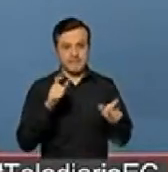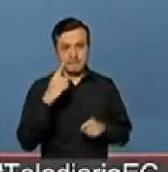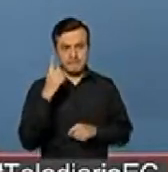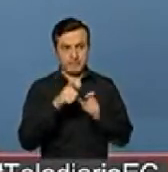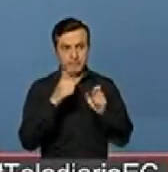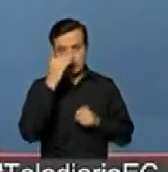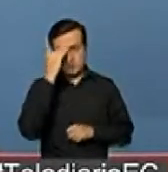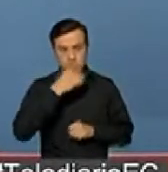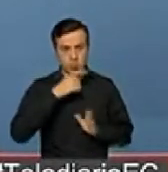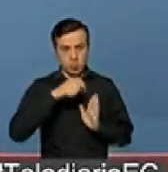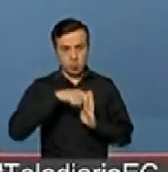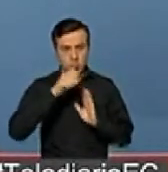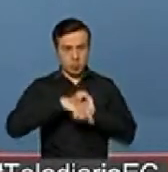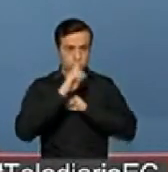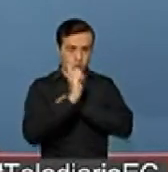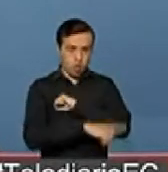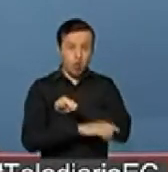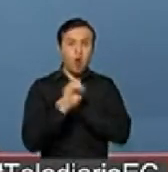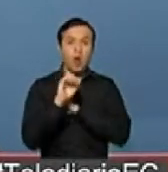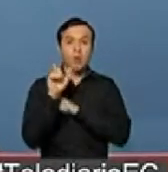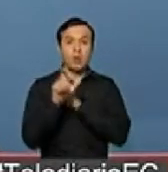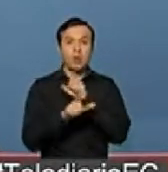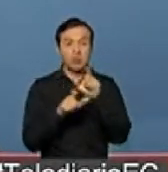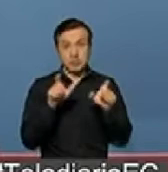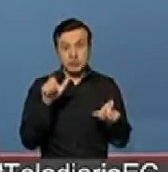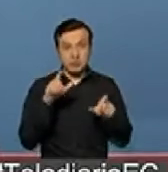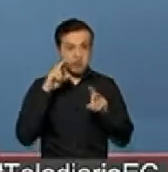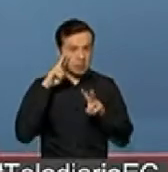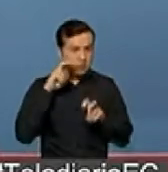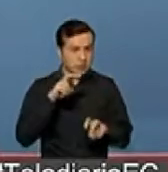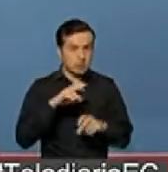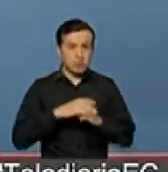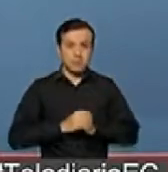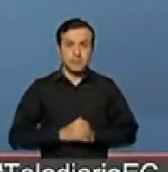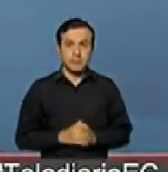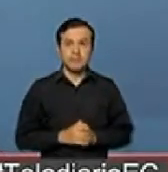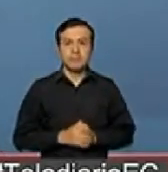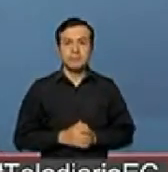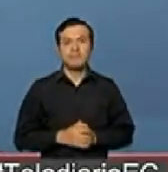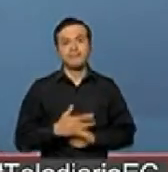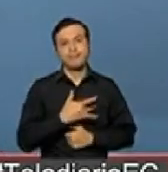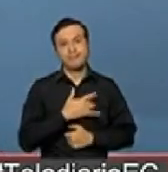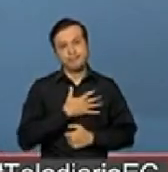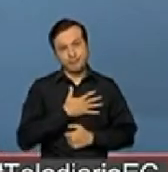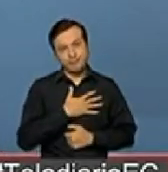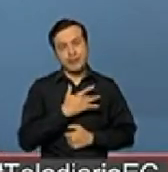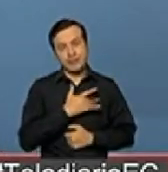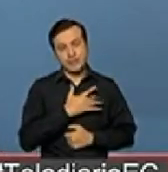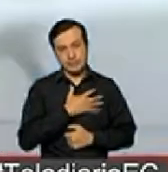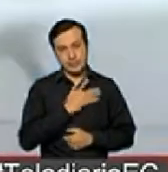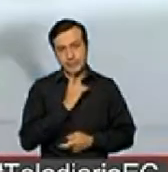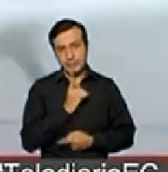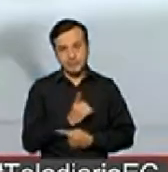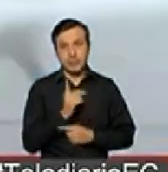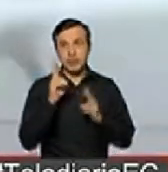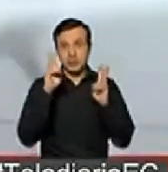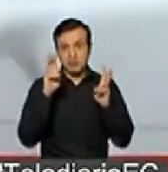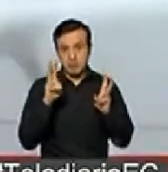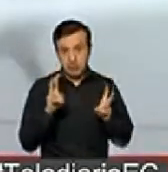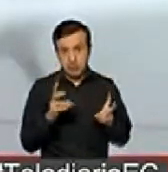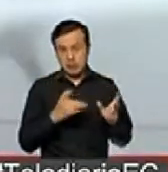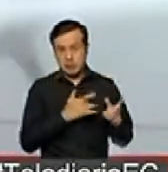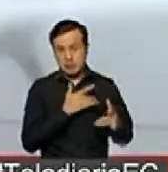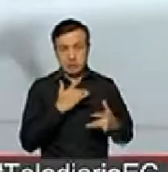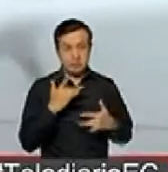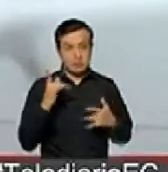una sentencia condenatoria o también los casos que están en investigación? Lamentablemente, digo lamentablemente porque son temas que tocan fibras